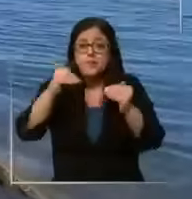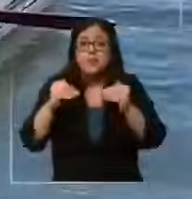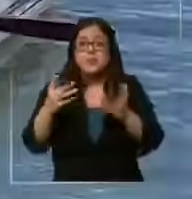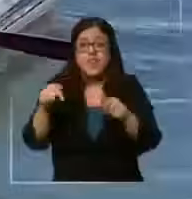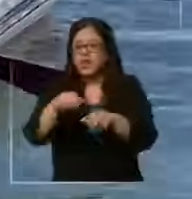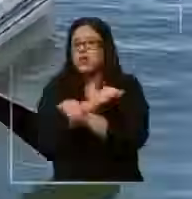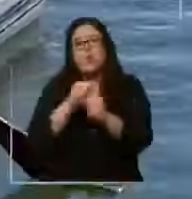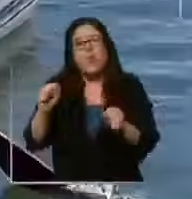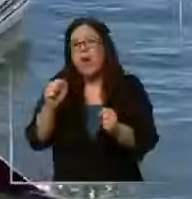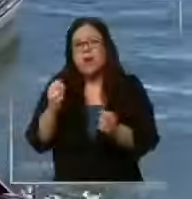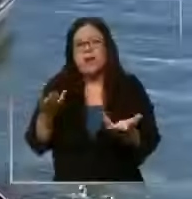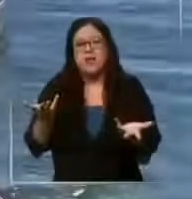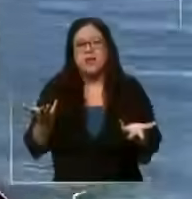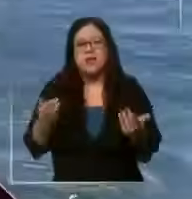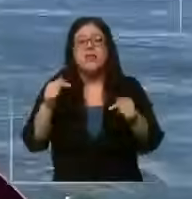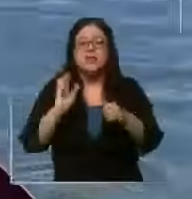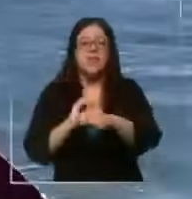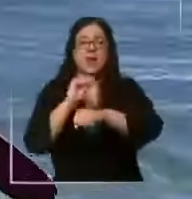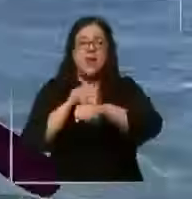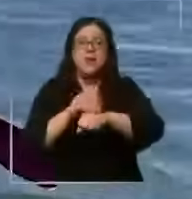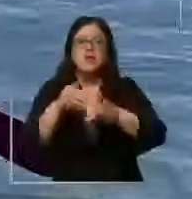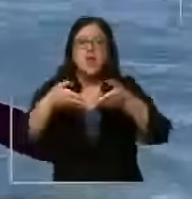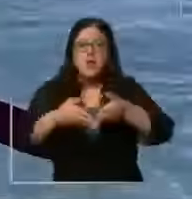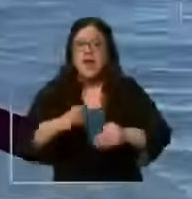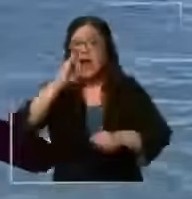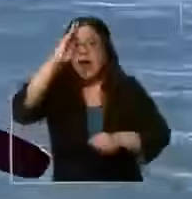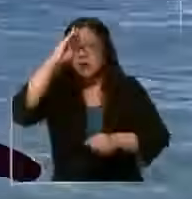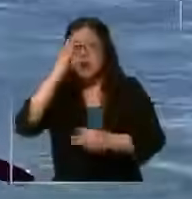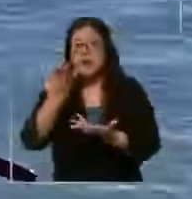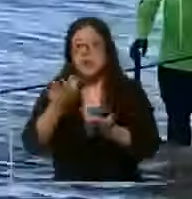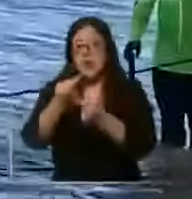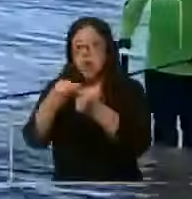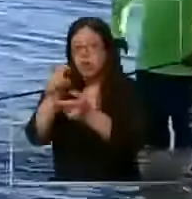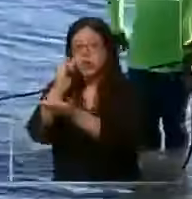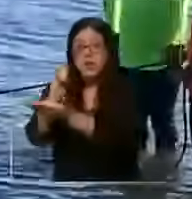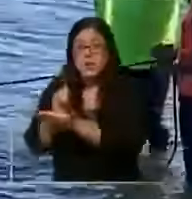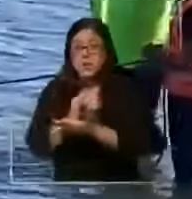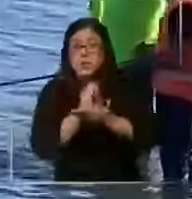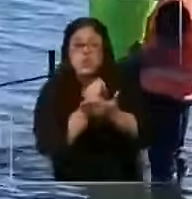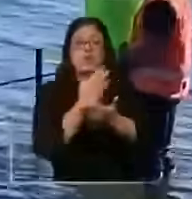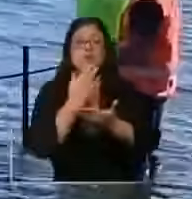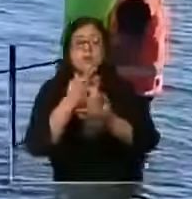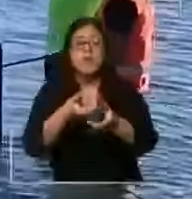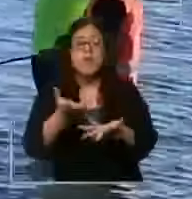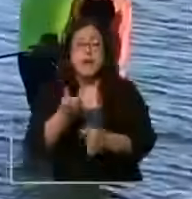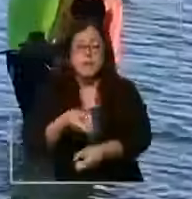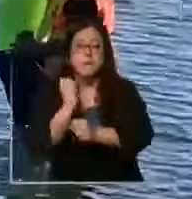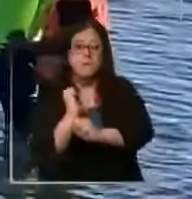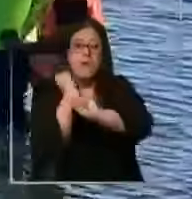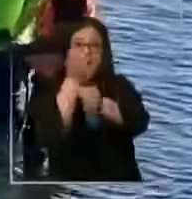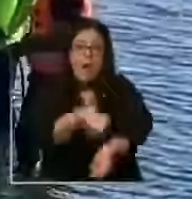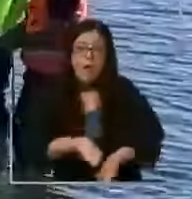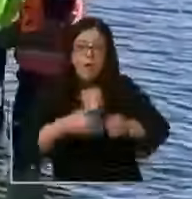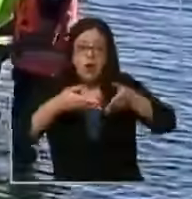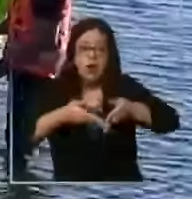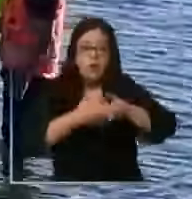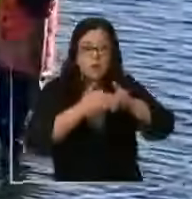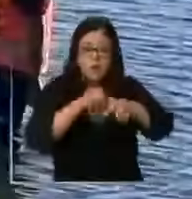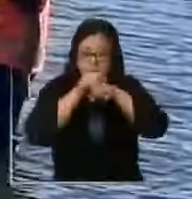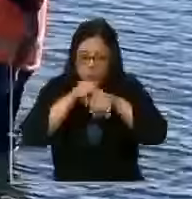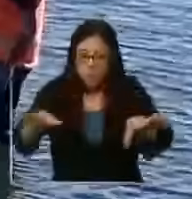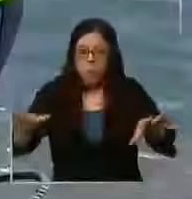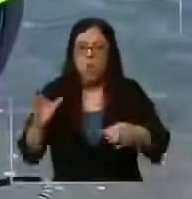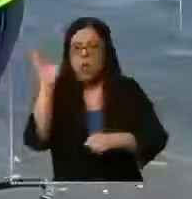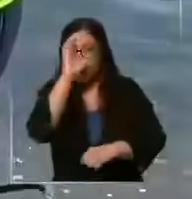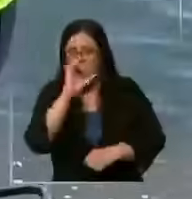puede. De inmediato se dio aviso a la Armada, quienes en ayuda de otras entidades y también de pescadores artesanales desplegaron unidades de búsqueda